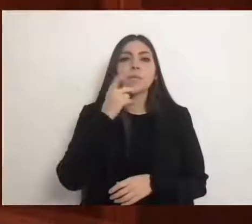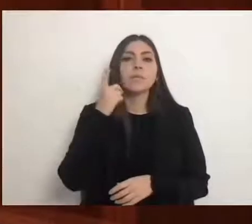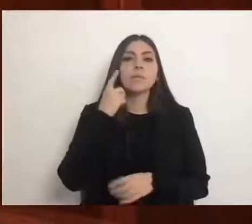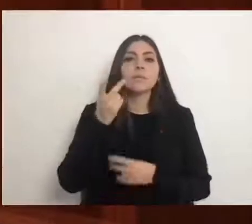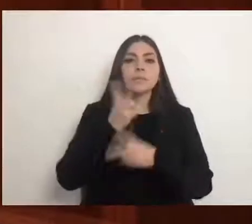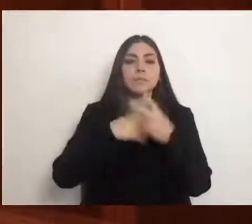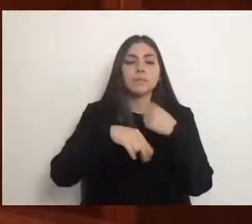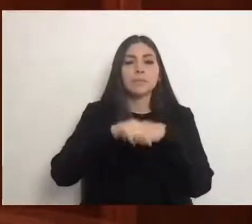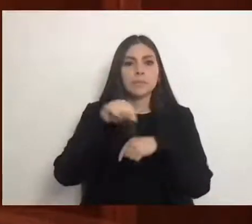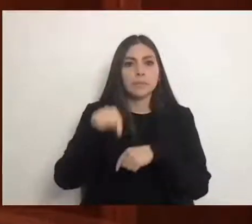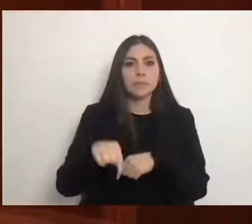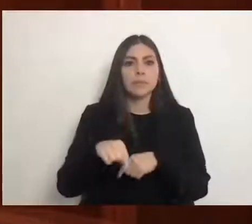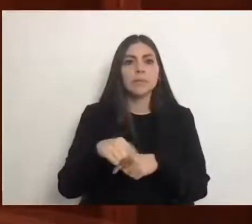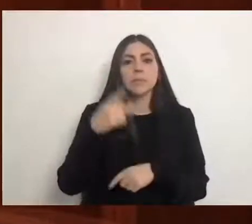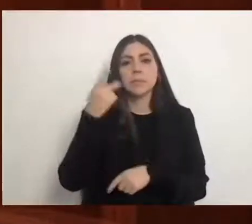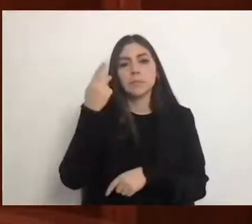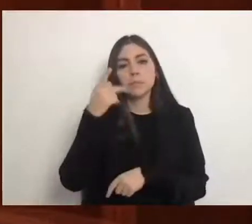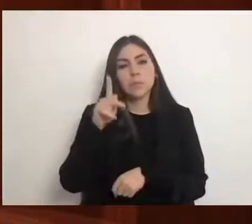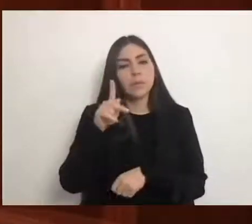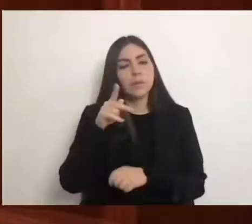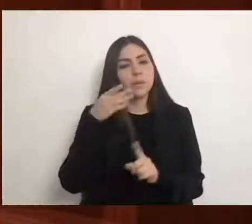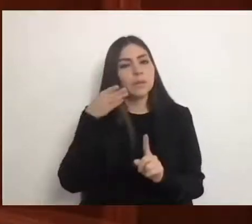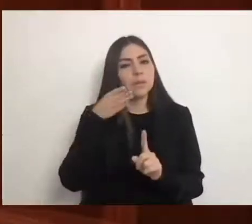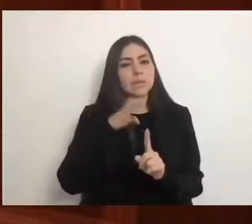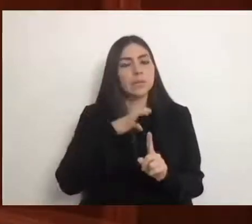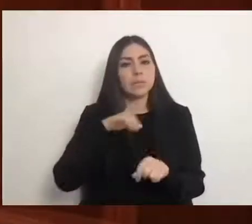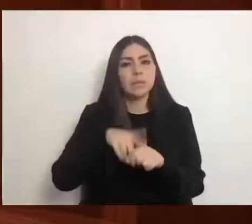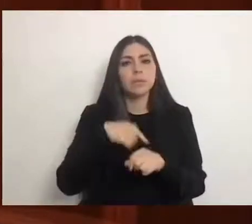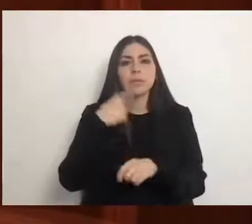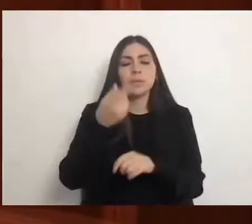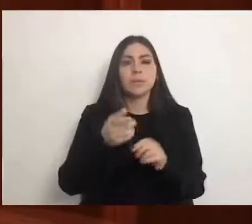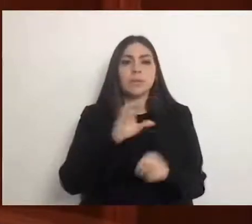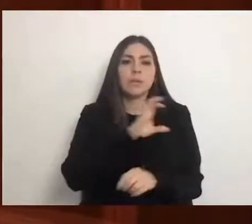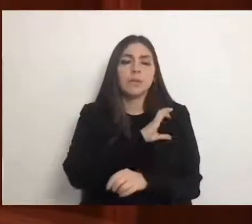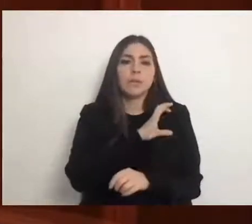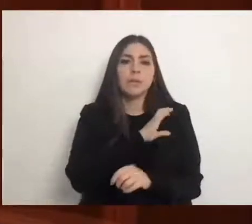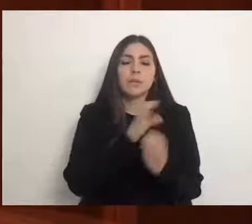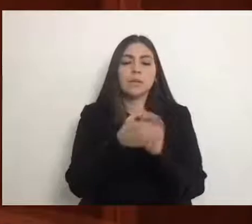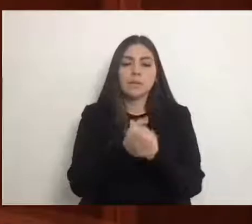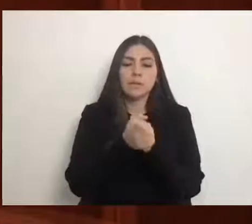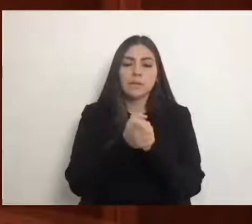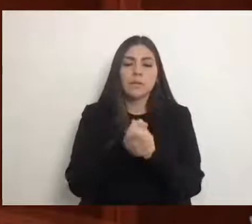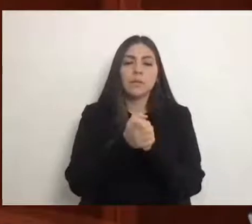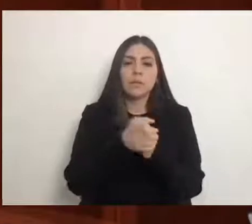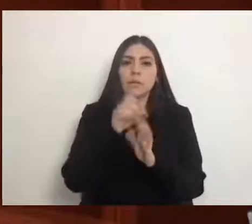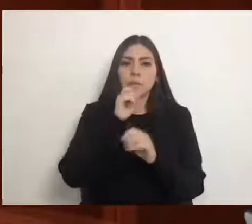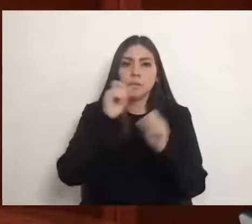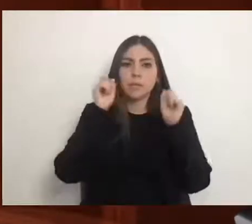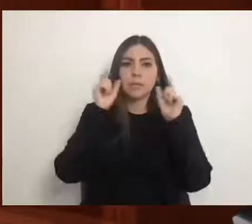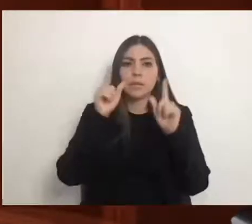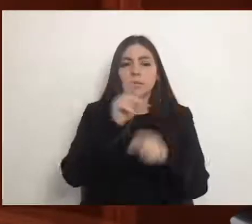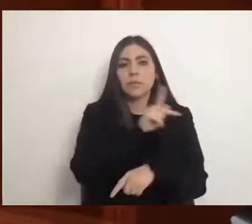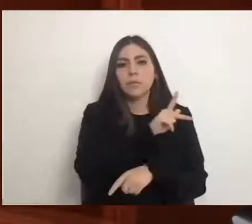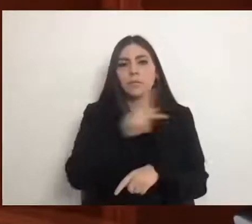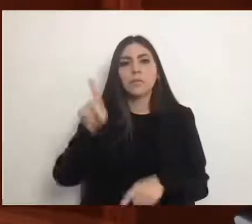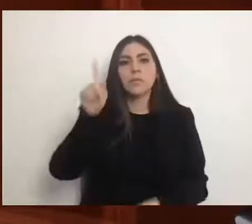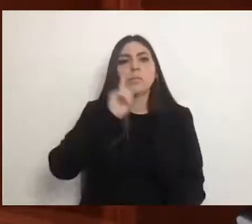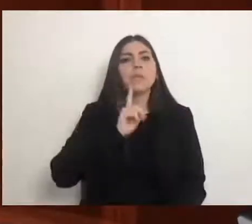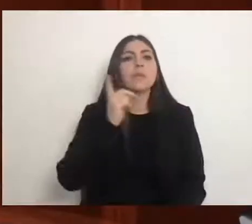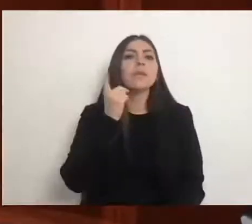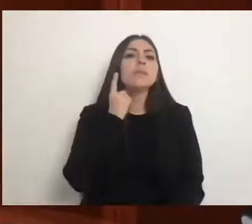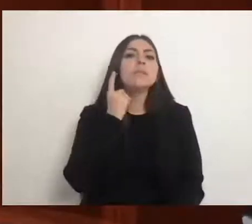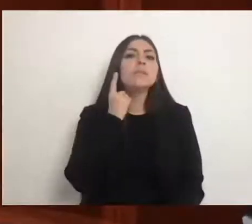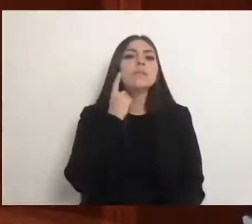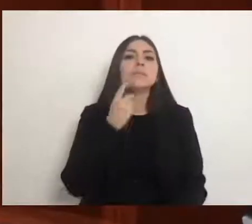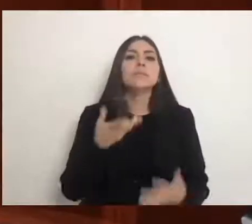pero de manera muy especial, saludo con afecto y admiración a todas las diputadas que integran